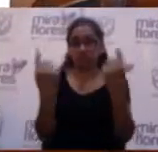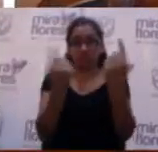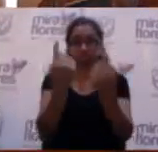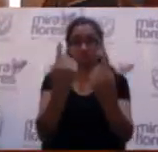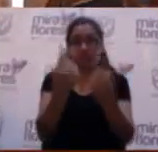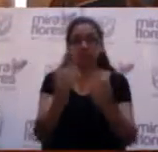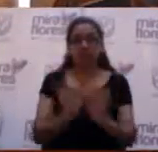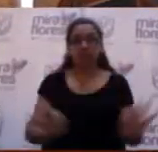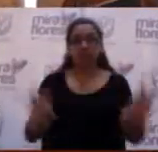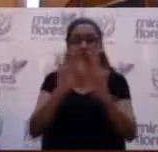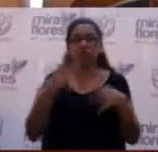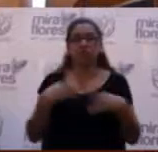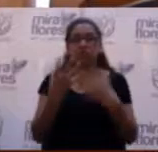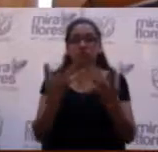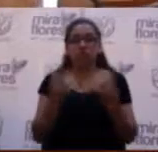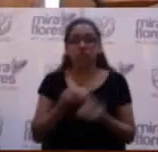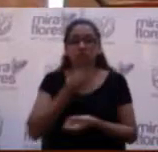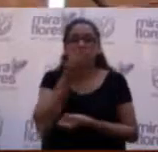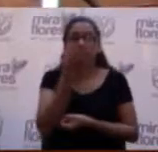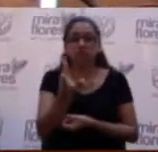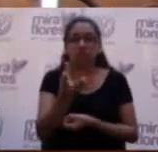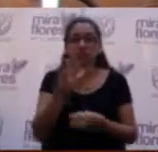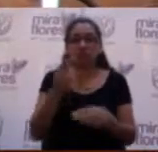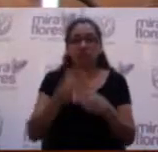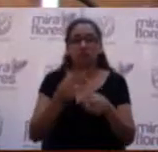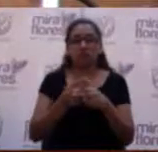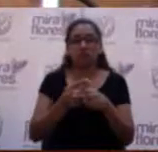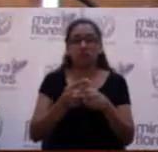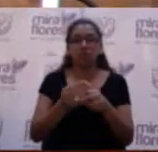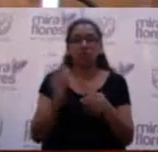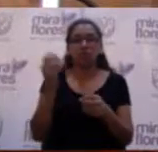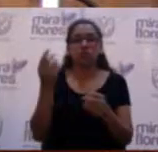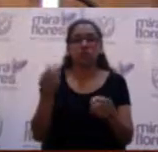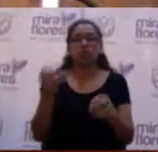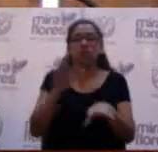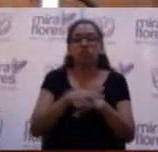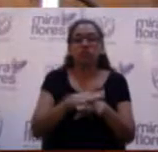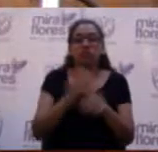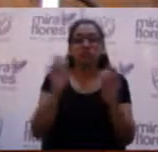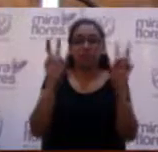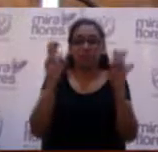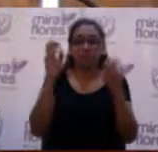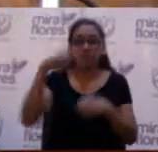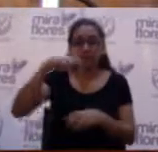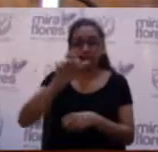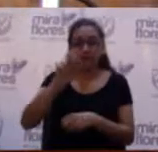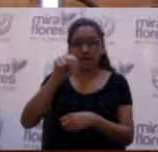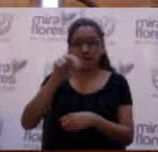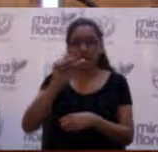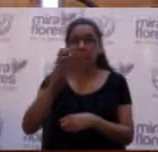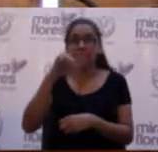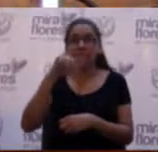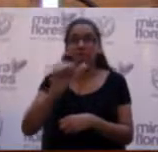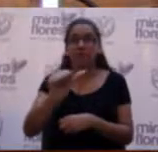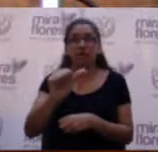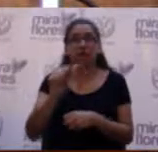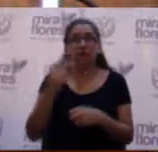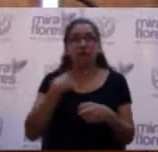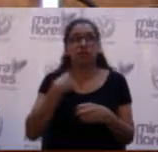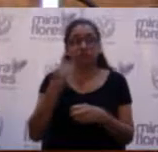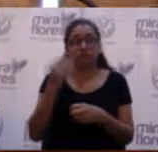Bueno, básicamente lo que quería informar, en modo breve, es un poco sobre el viaje en Panamá. Sin duda ha sido una experiencia muy